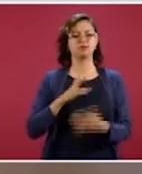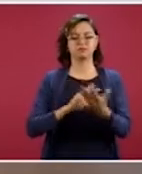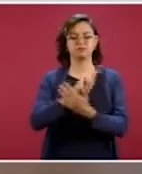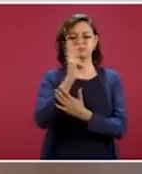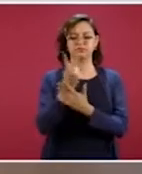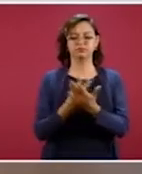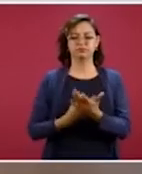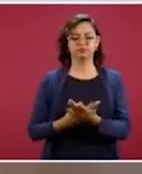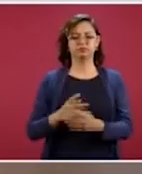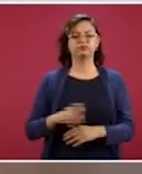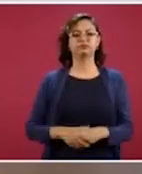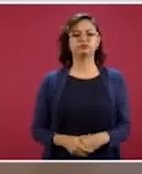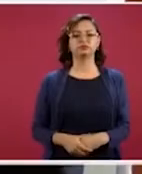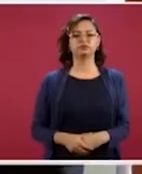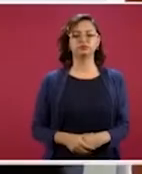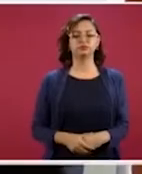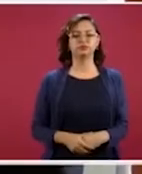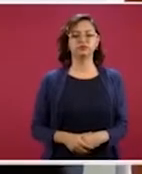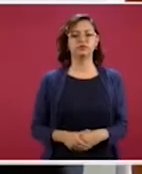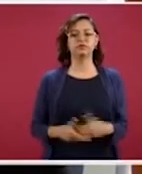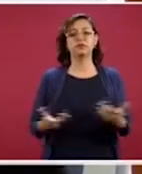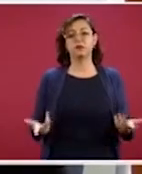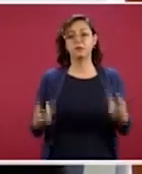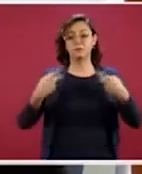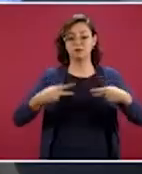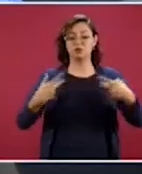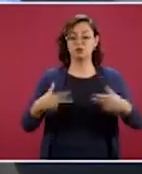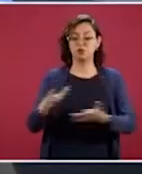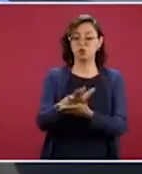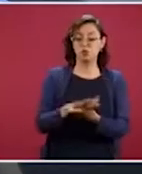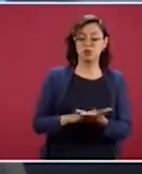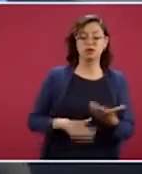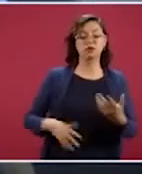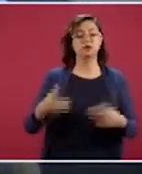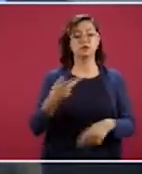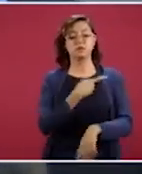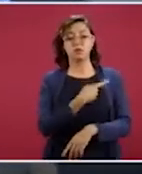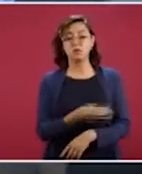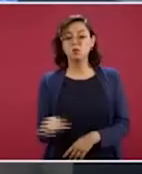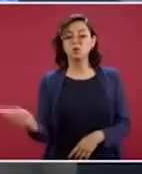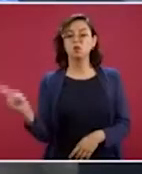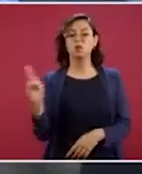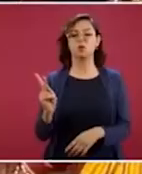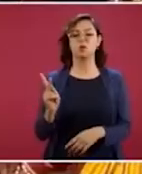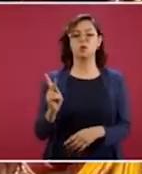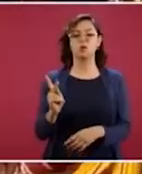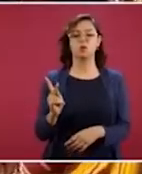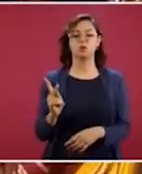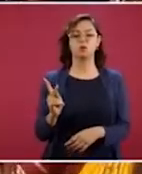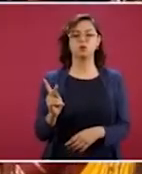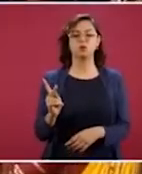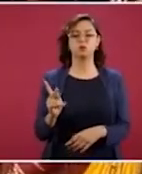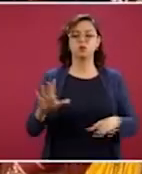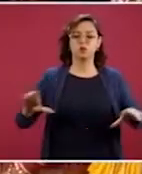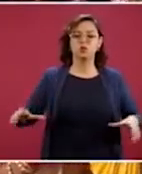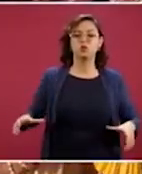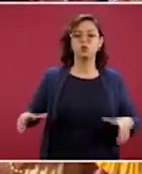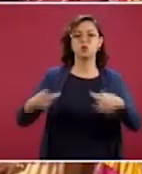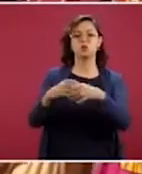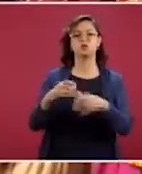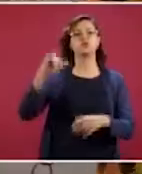en el caso de la gente más humilde, de la gente más pobre, de las